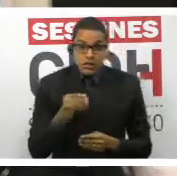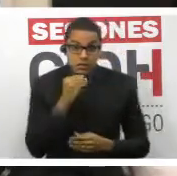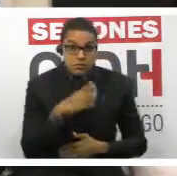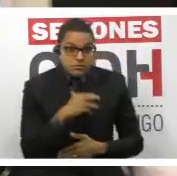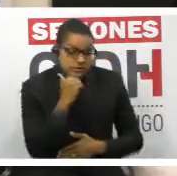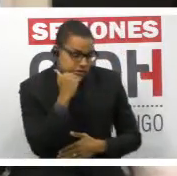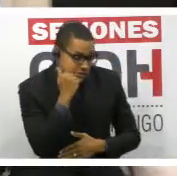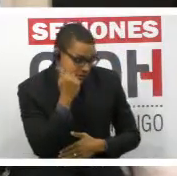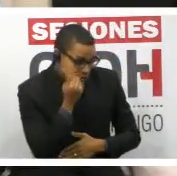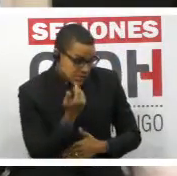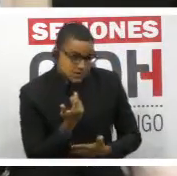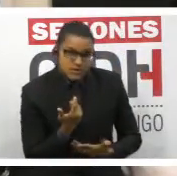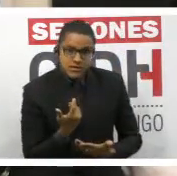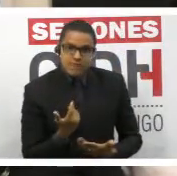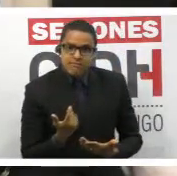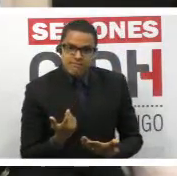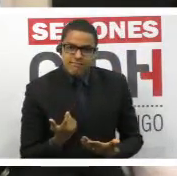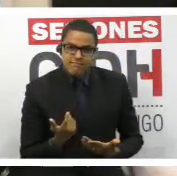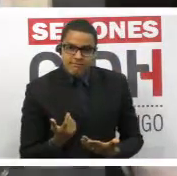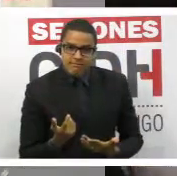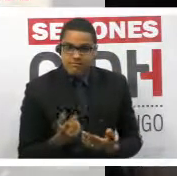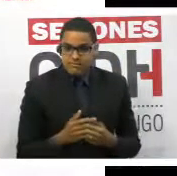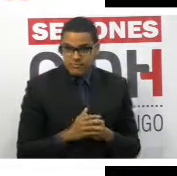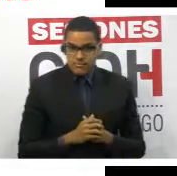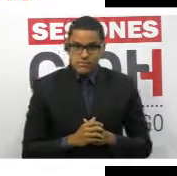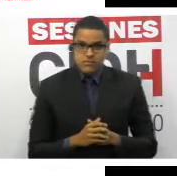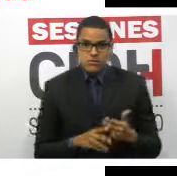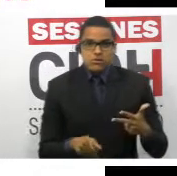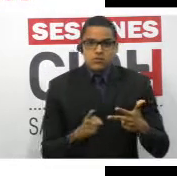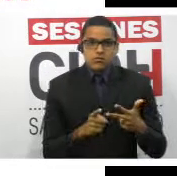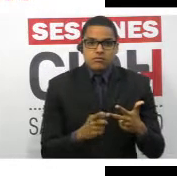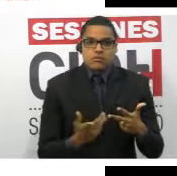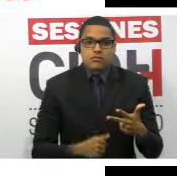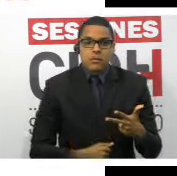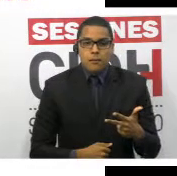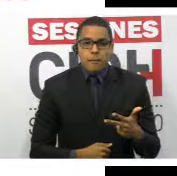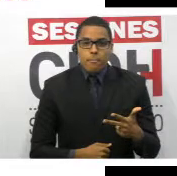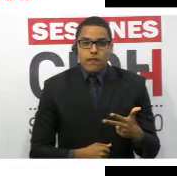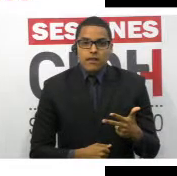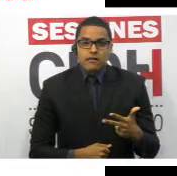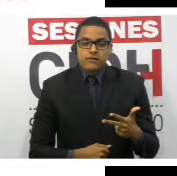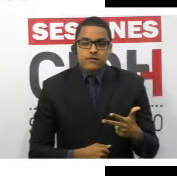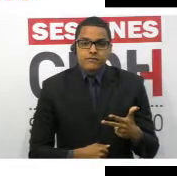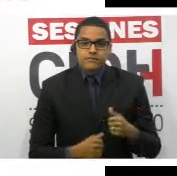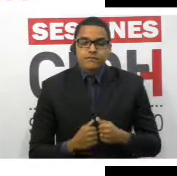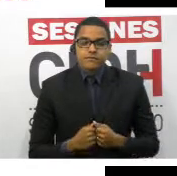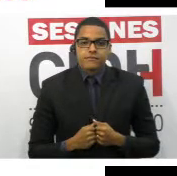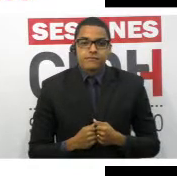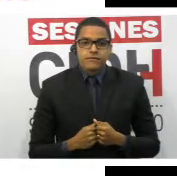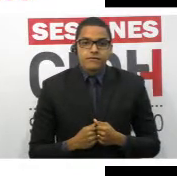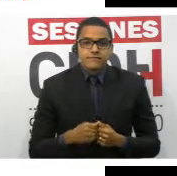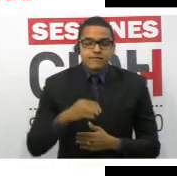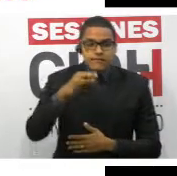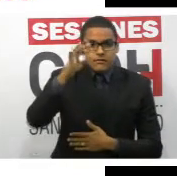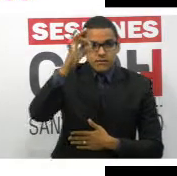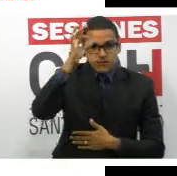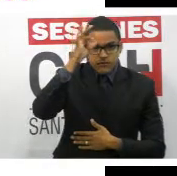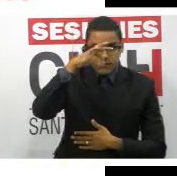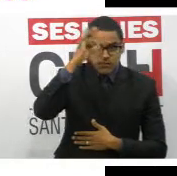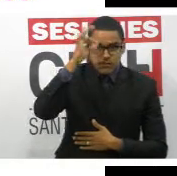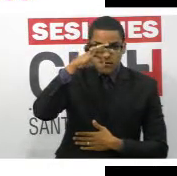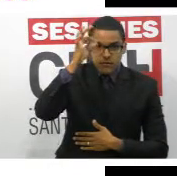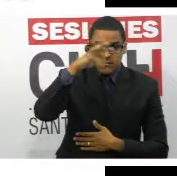y básicamente el tercer elemento digamos que se quería resaltar es el desconocimiento en la autonomía de las personas con